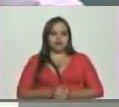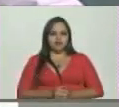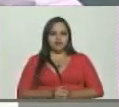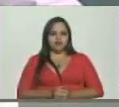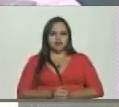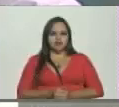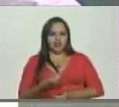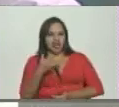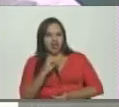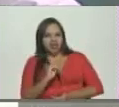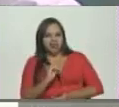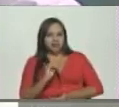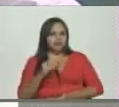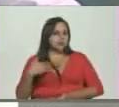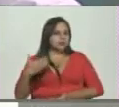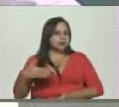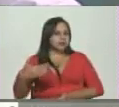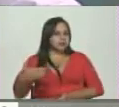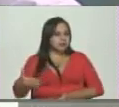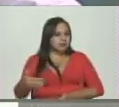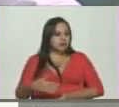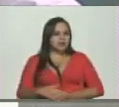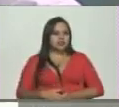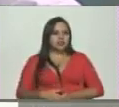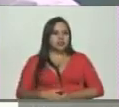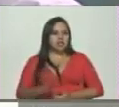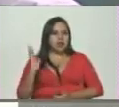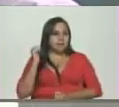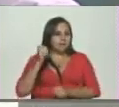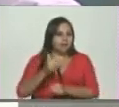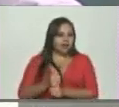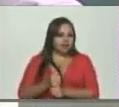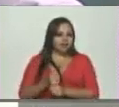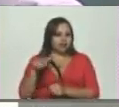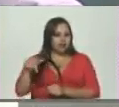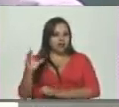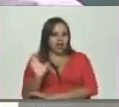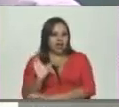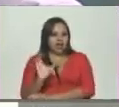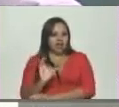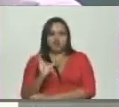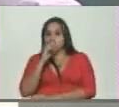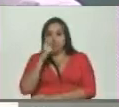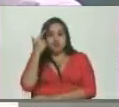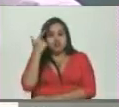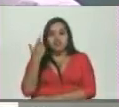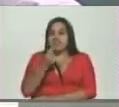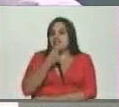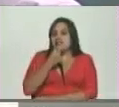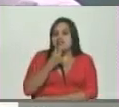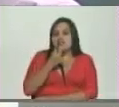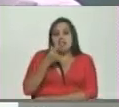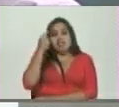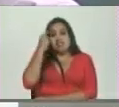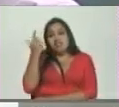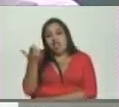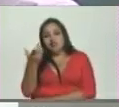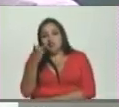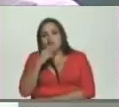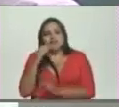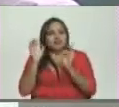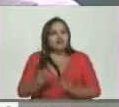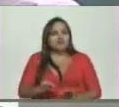Tenemos una presentación en La Pastora también, que vamos a estar pendientes. No tenemos exactamente la fecha, pero el año pasado la hicimos y